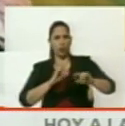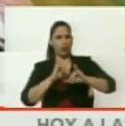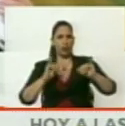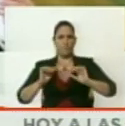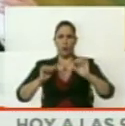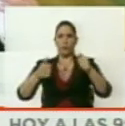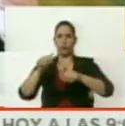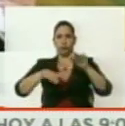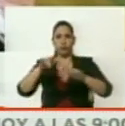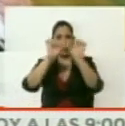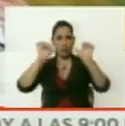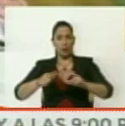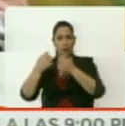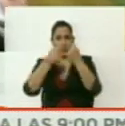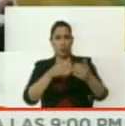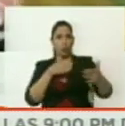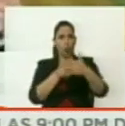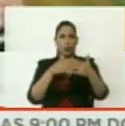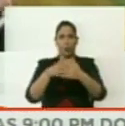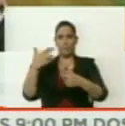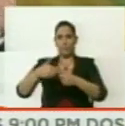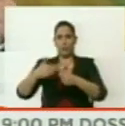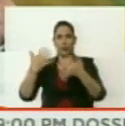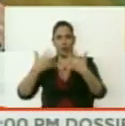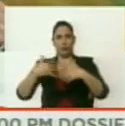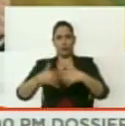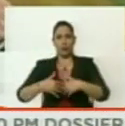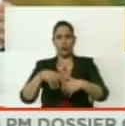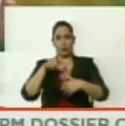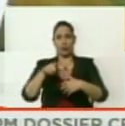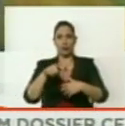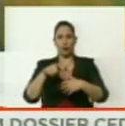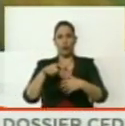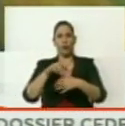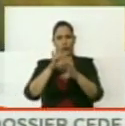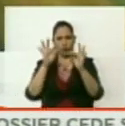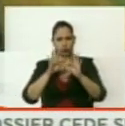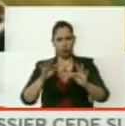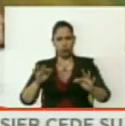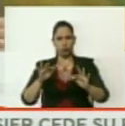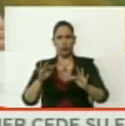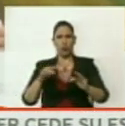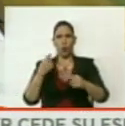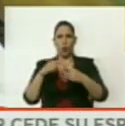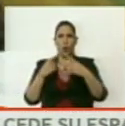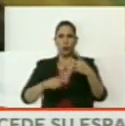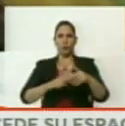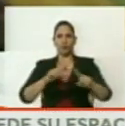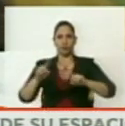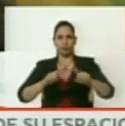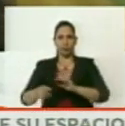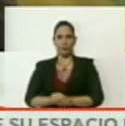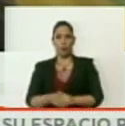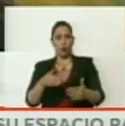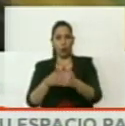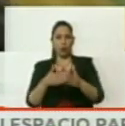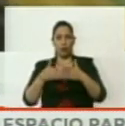sistema financiero contra PDVSA. Esta formaliza el resto de las acciones contra las